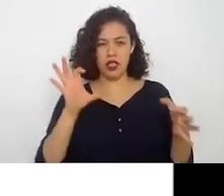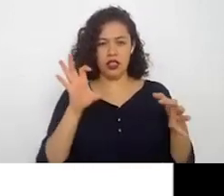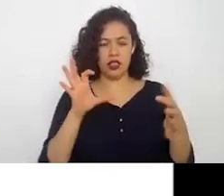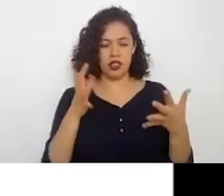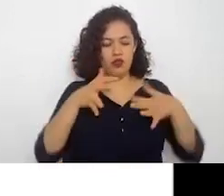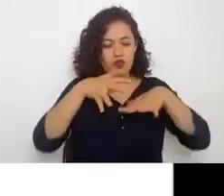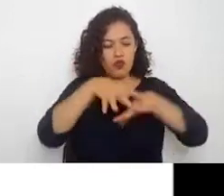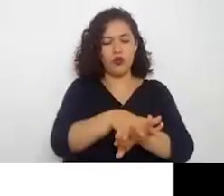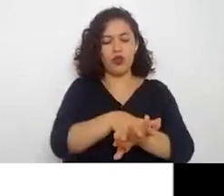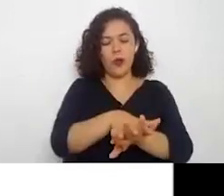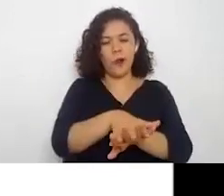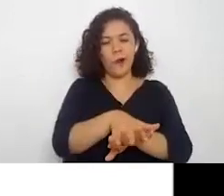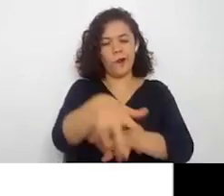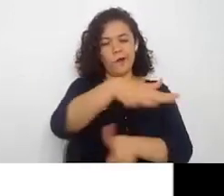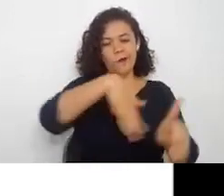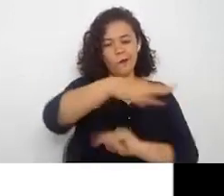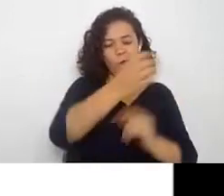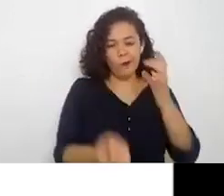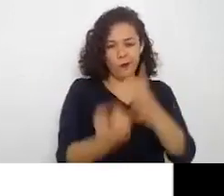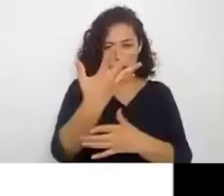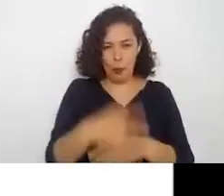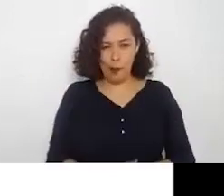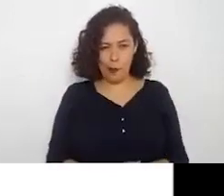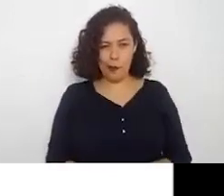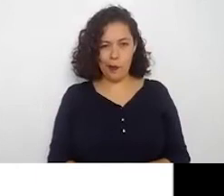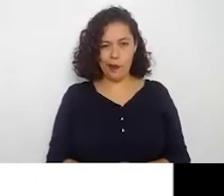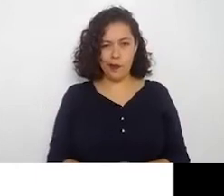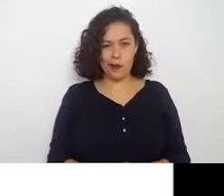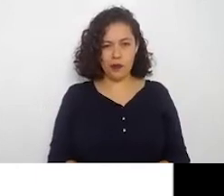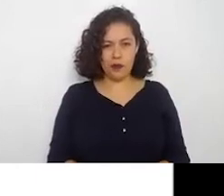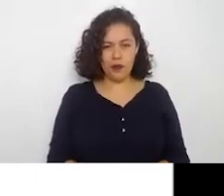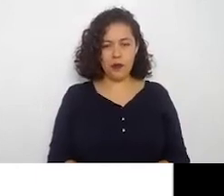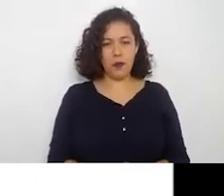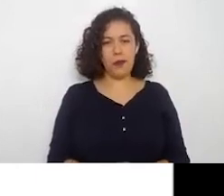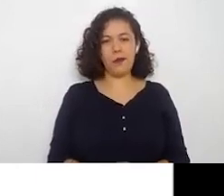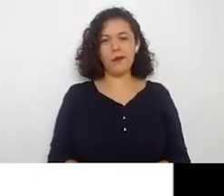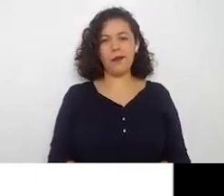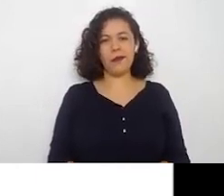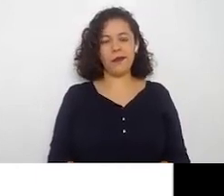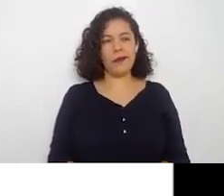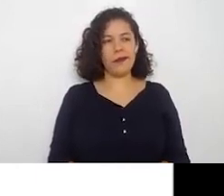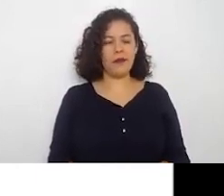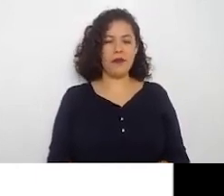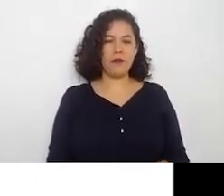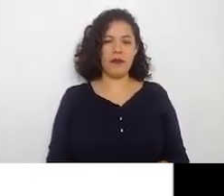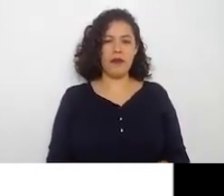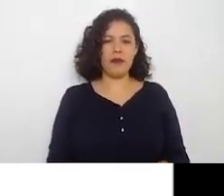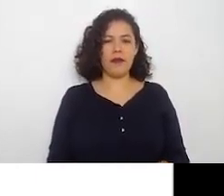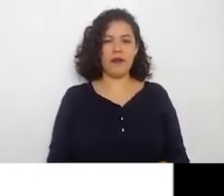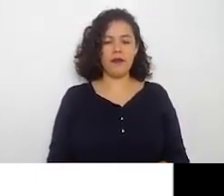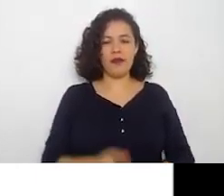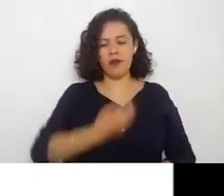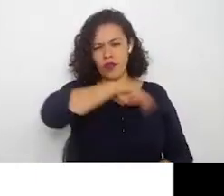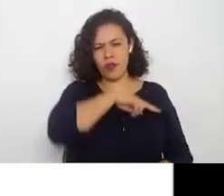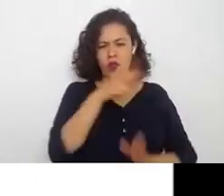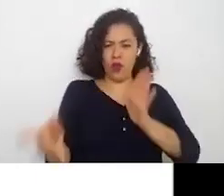realidad. ¿Qué es esta nueva realidad? Aunque digamos que queremos surgir nuevamente